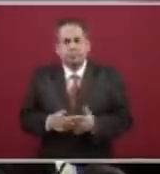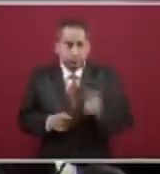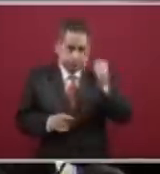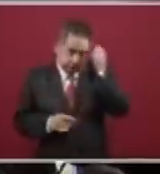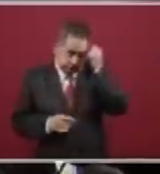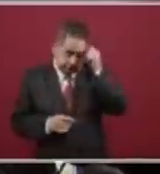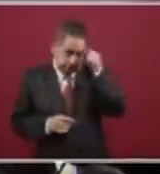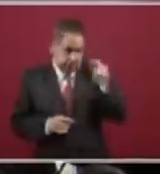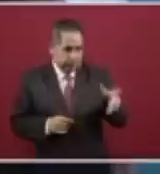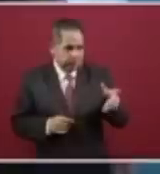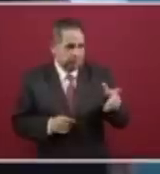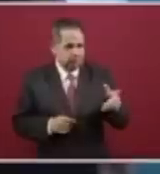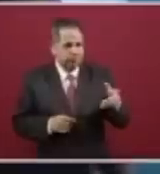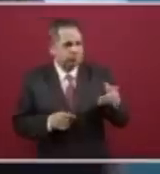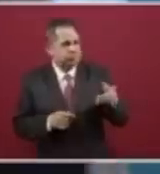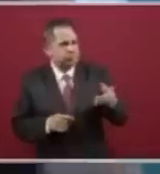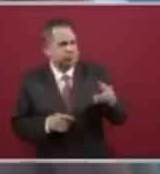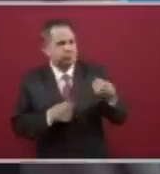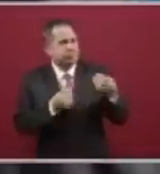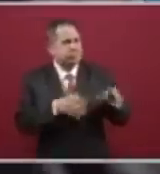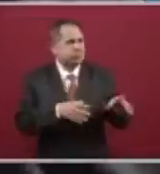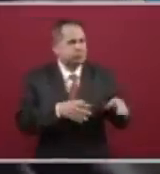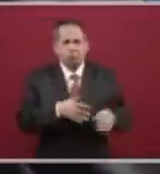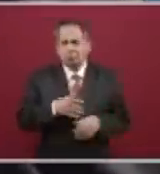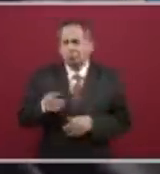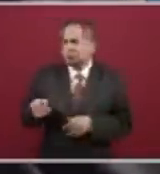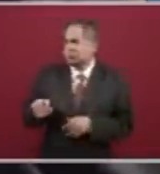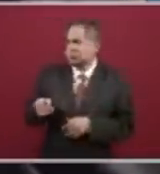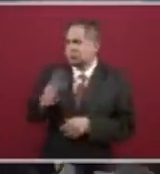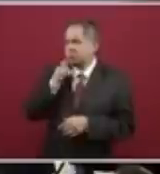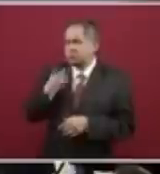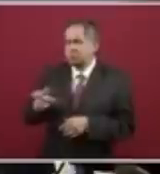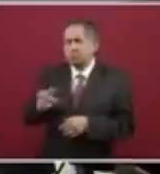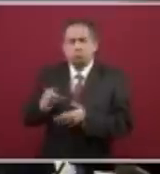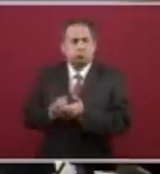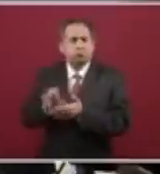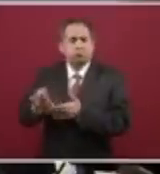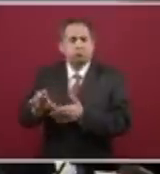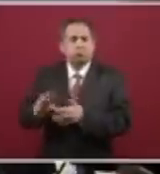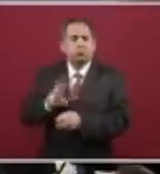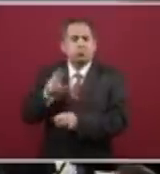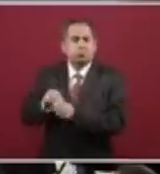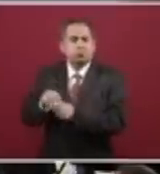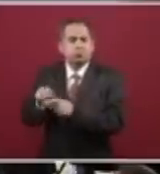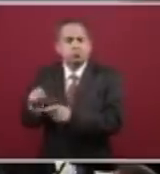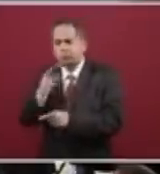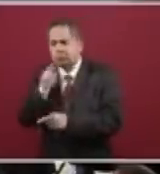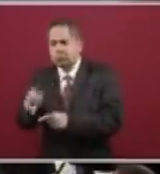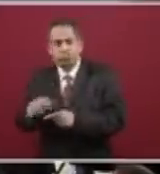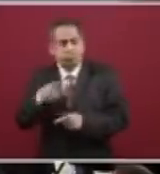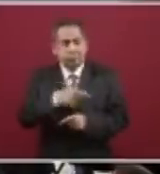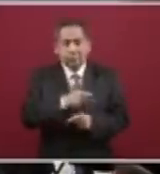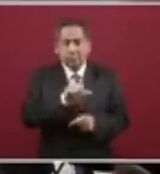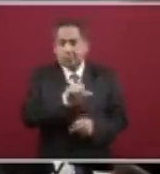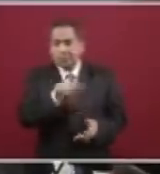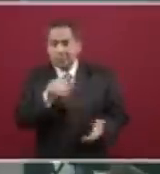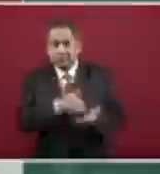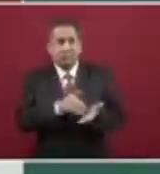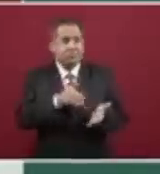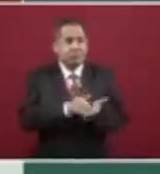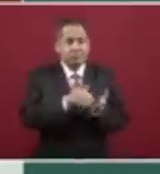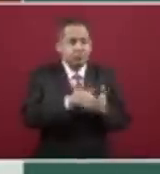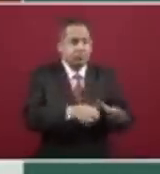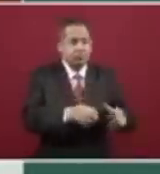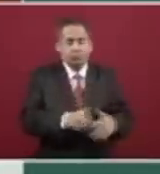en el line de texcoco consideramos que ya vieron inversión de costo total de 600 mil millones de pesos para obtener